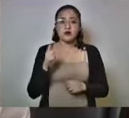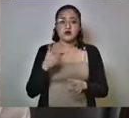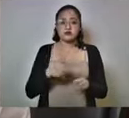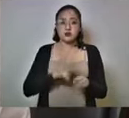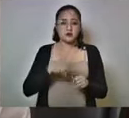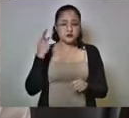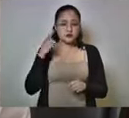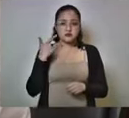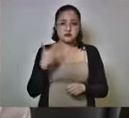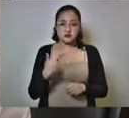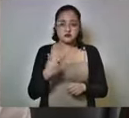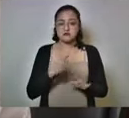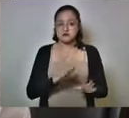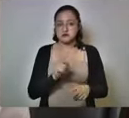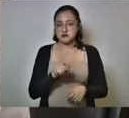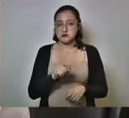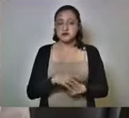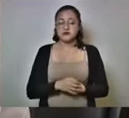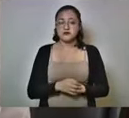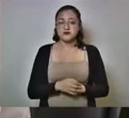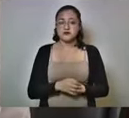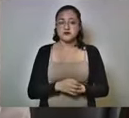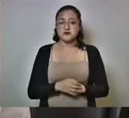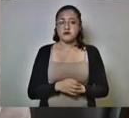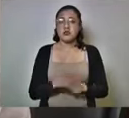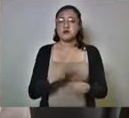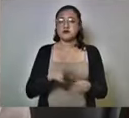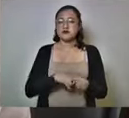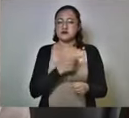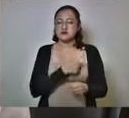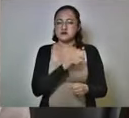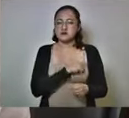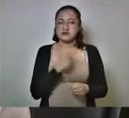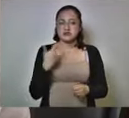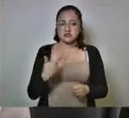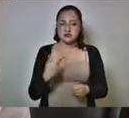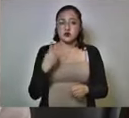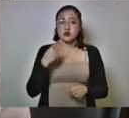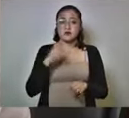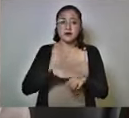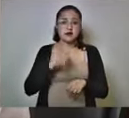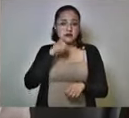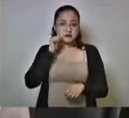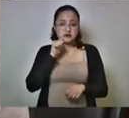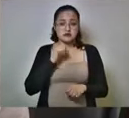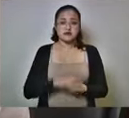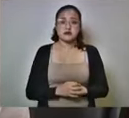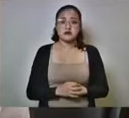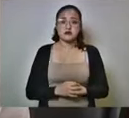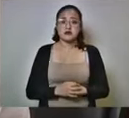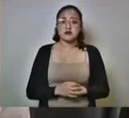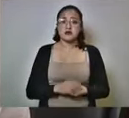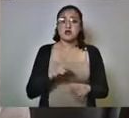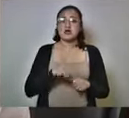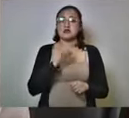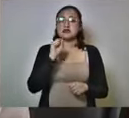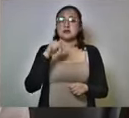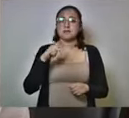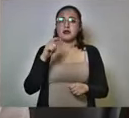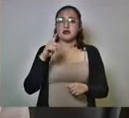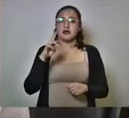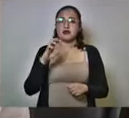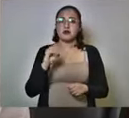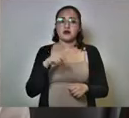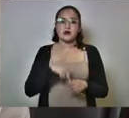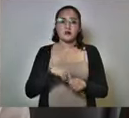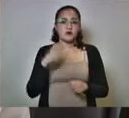Puebla 7, manteniéndose. La Beneficencia Española 7, 1 más que ayer. La Clínica de San Pedro